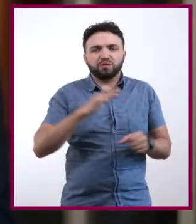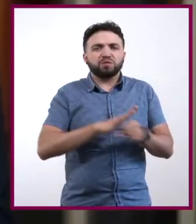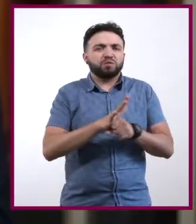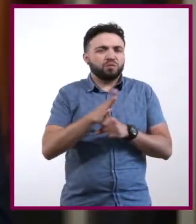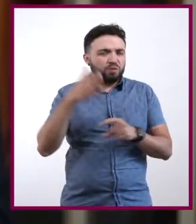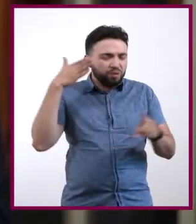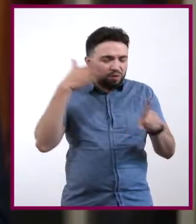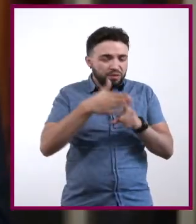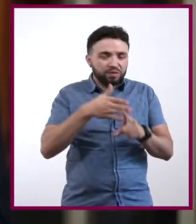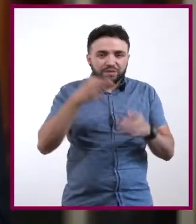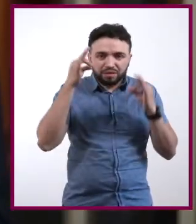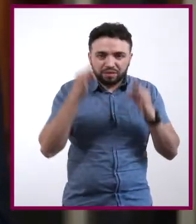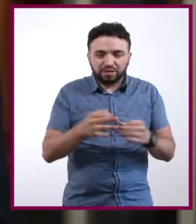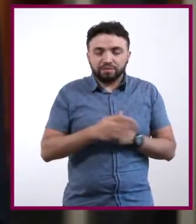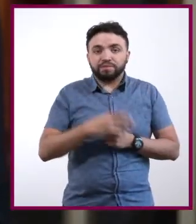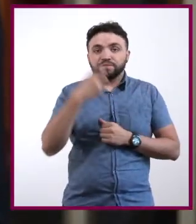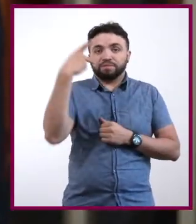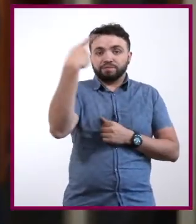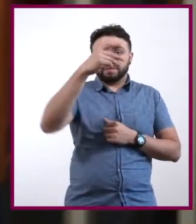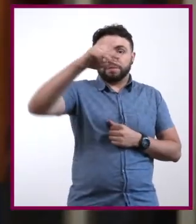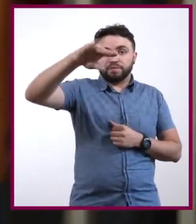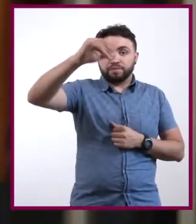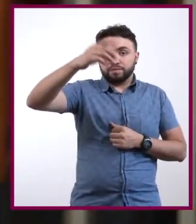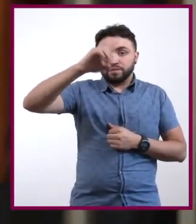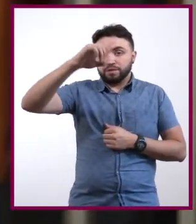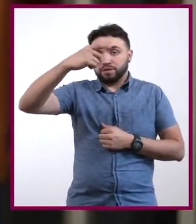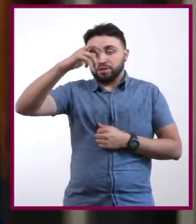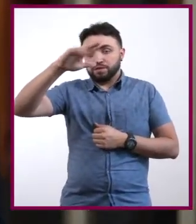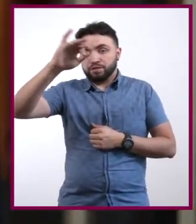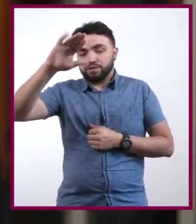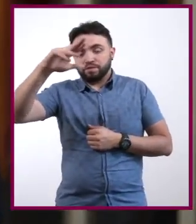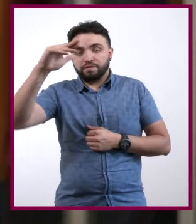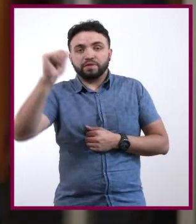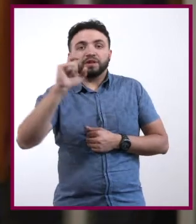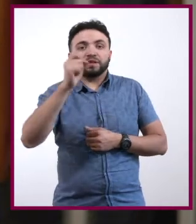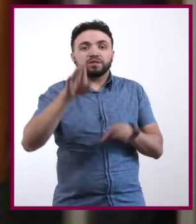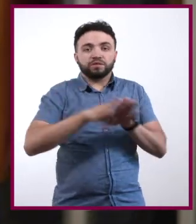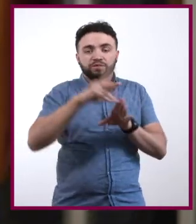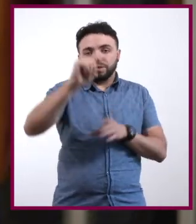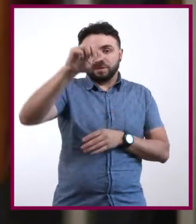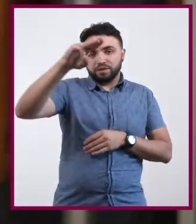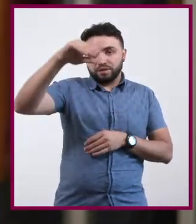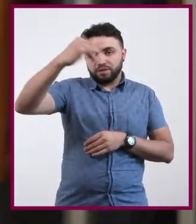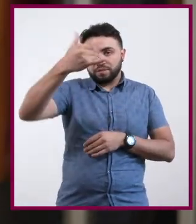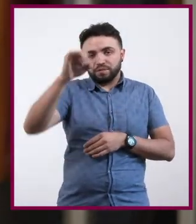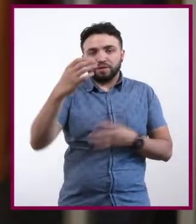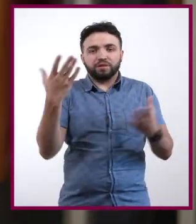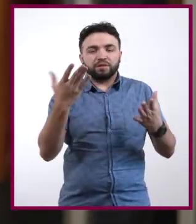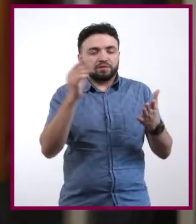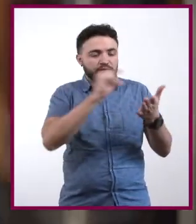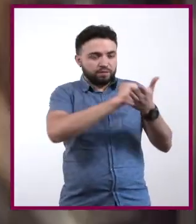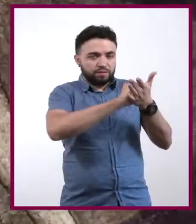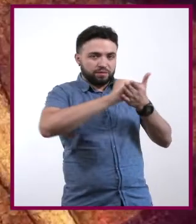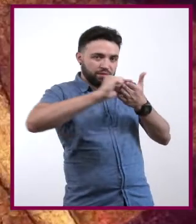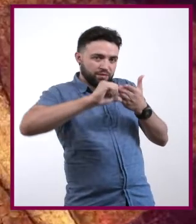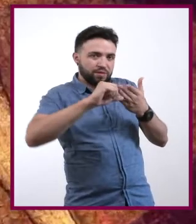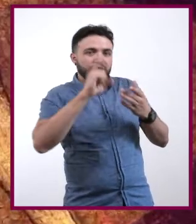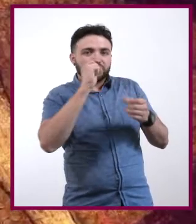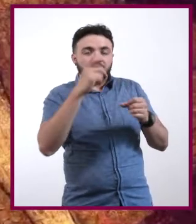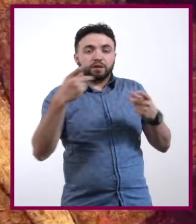Esta es una mixografía que Tamayo tituló Personajes atacados por perros, y